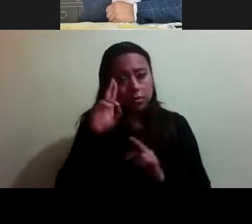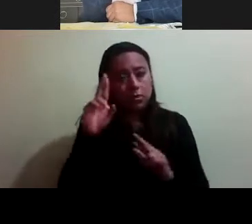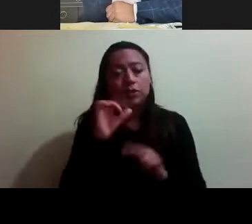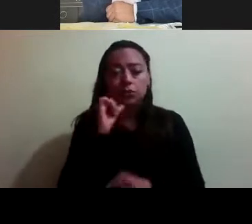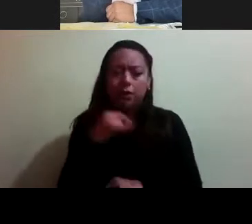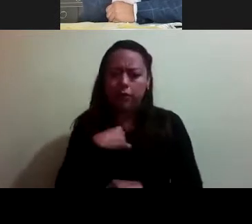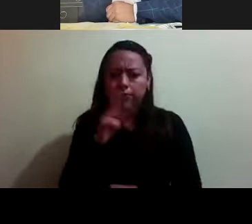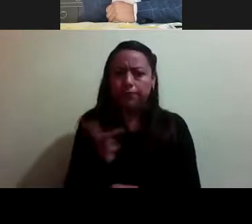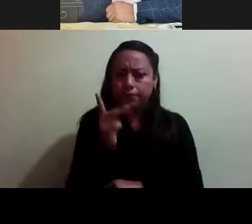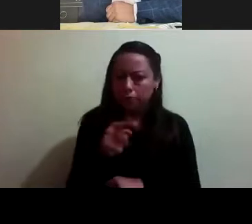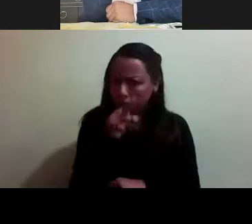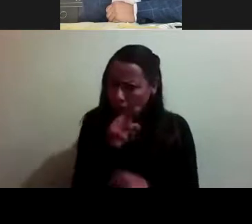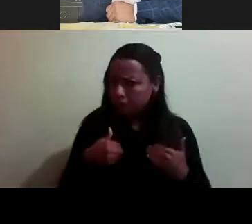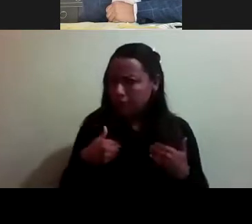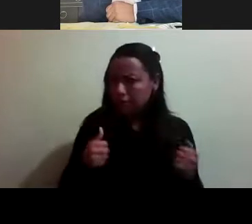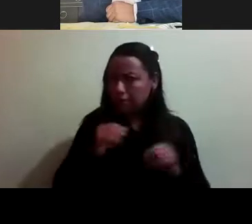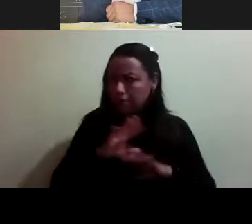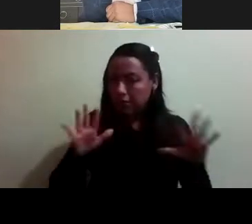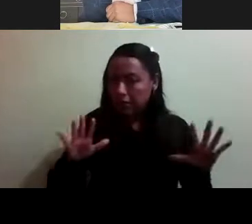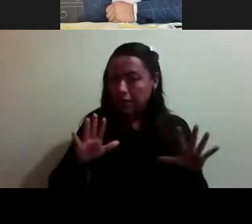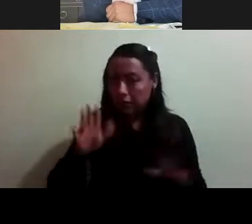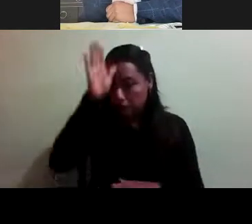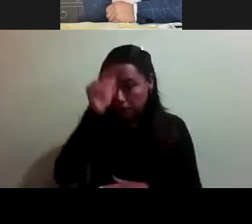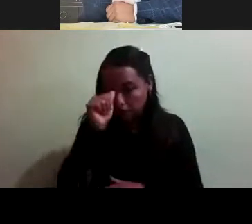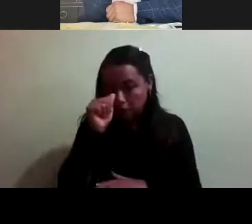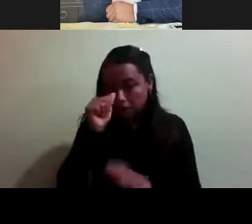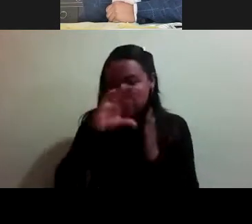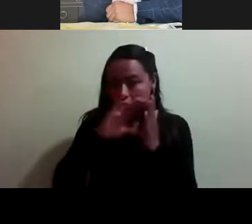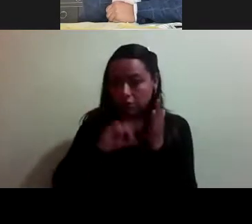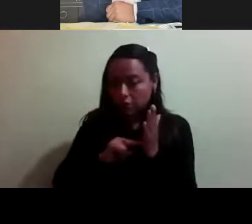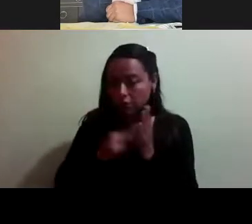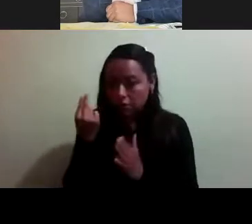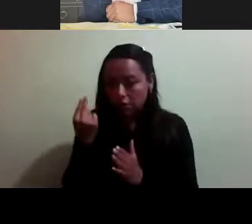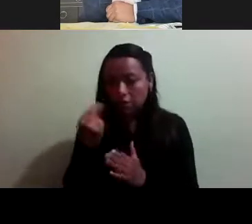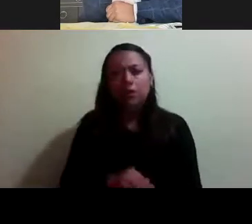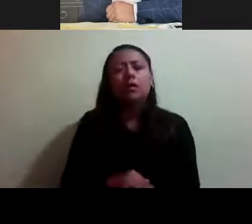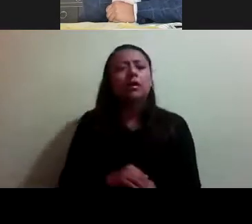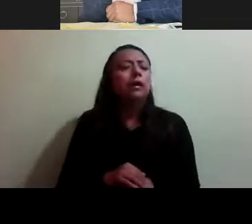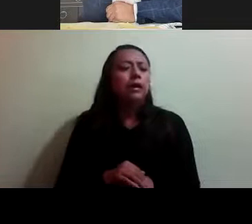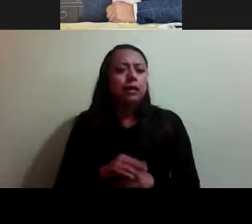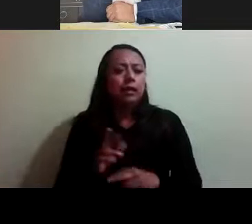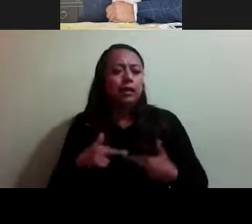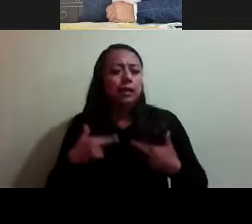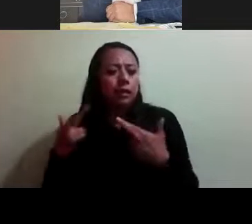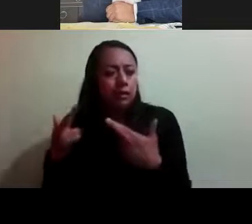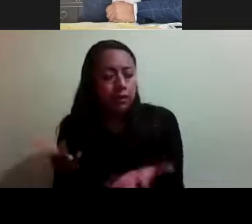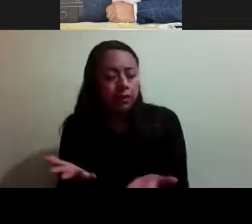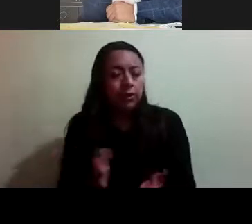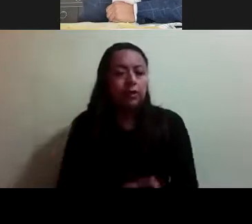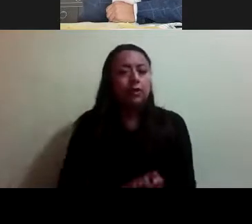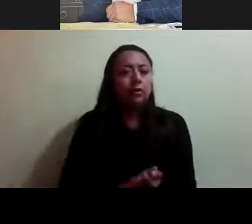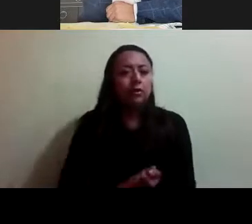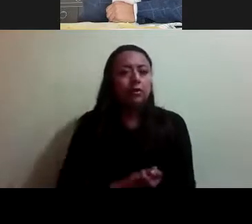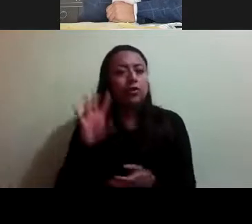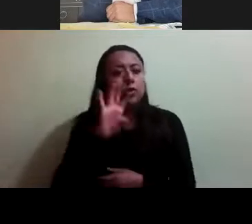usted tiene claro cuál es el convenio, el acuerdo de donación o quién firma ese acuerdo por el que se entregan 400 millones